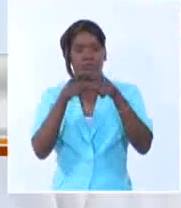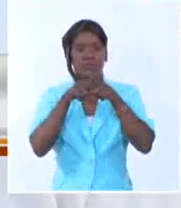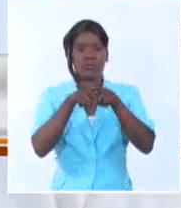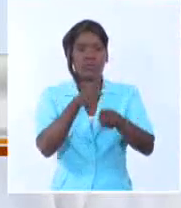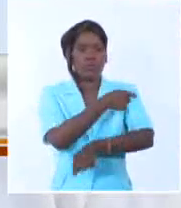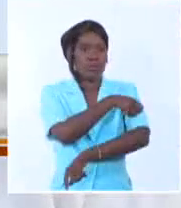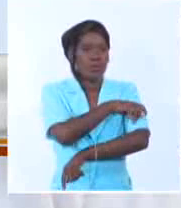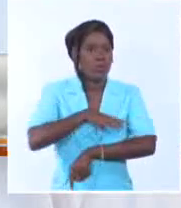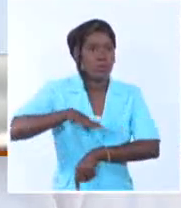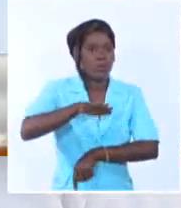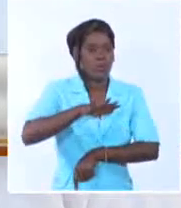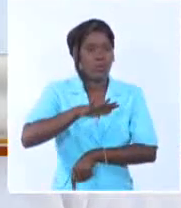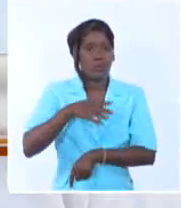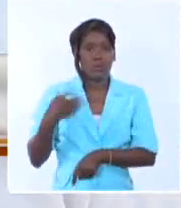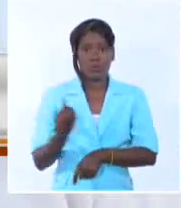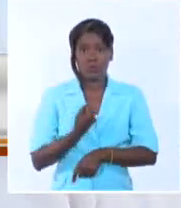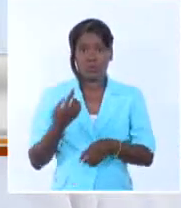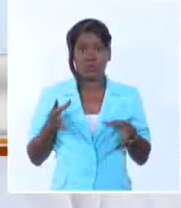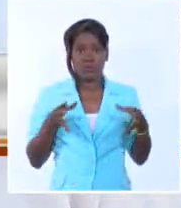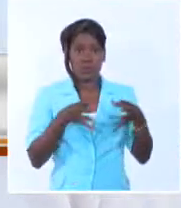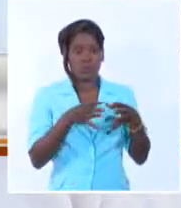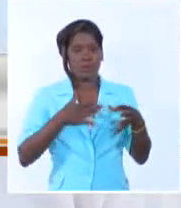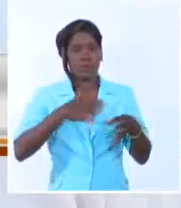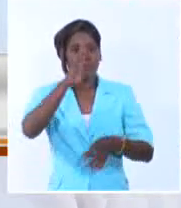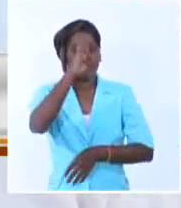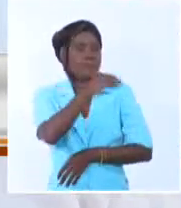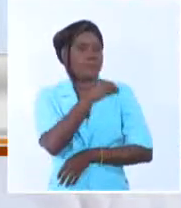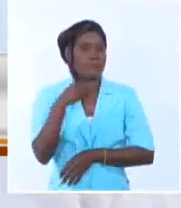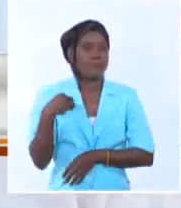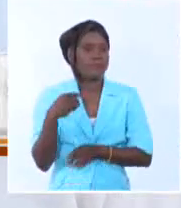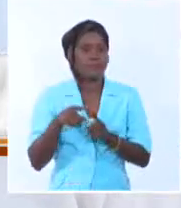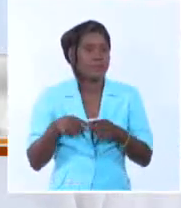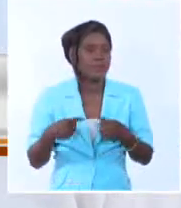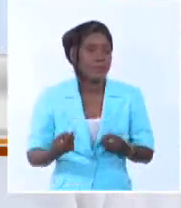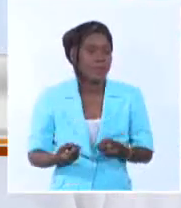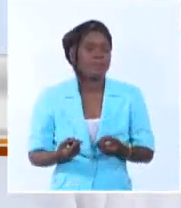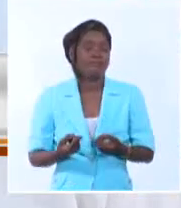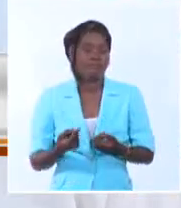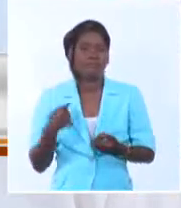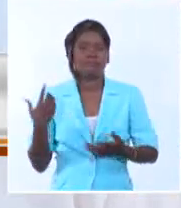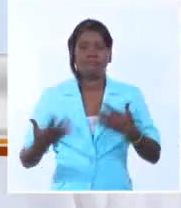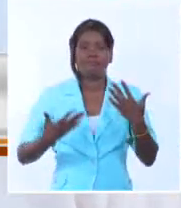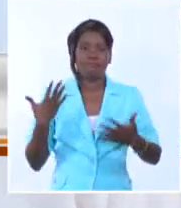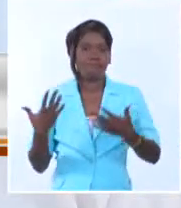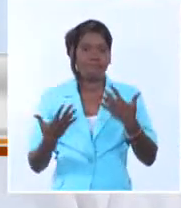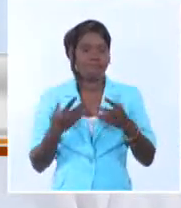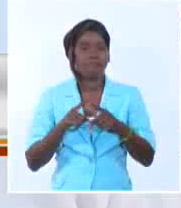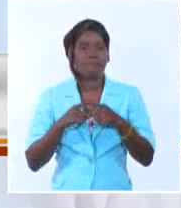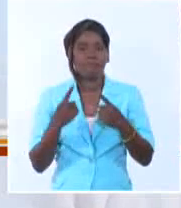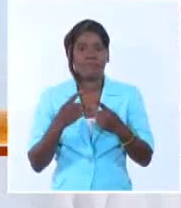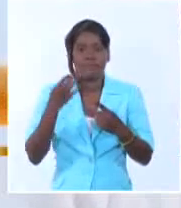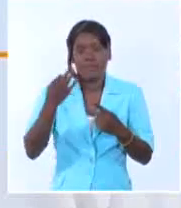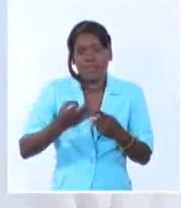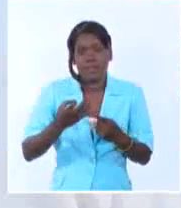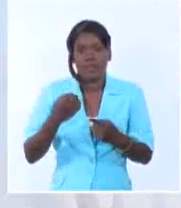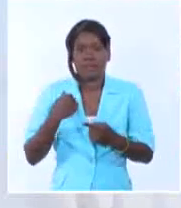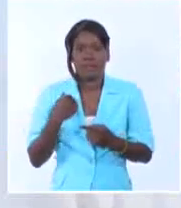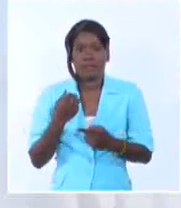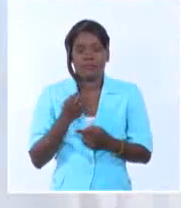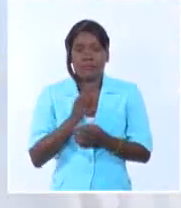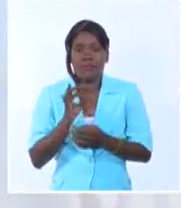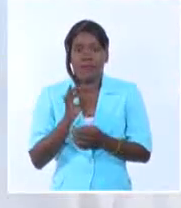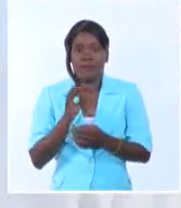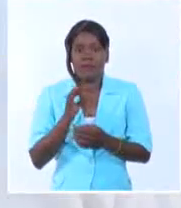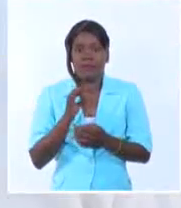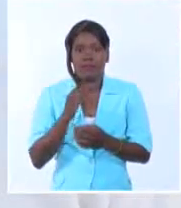los trabajadores de la salud, porque existen motivaciones importantes. Es una respuesta, un sí a